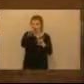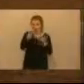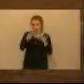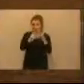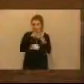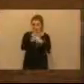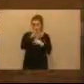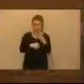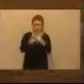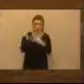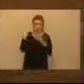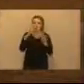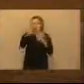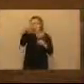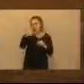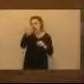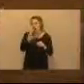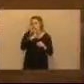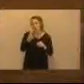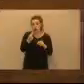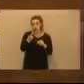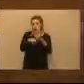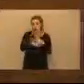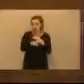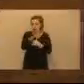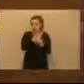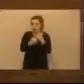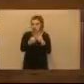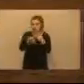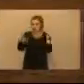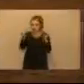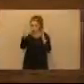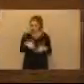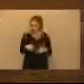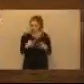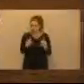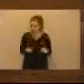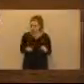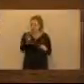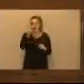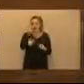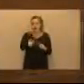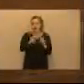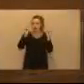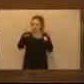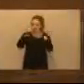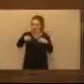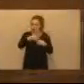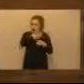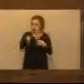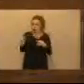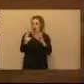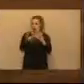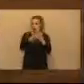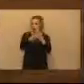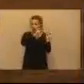pero entendemos que un compromiso de este tipo, que no implica recursos económicos muy amplios y que además genera un gran consenso, tanto en la comunidad educativa que trabaja